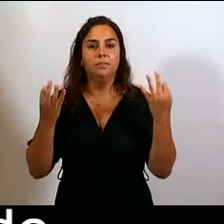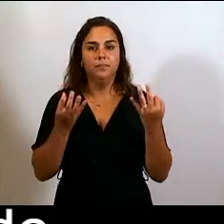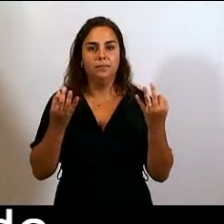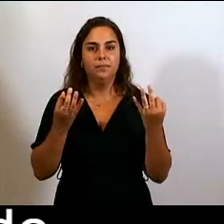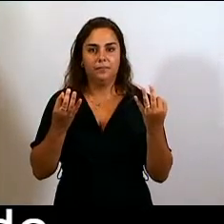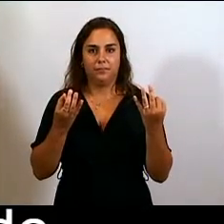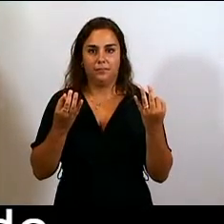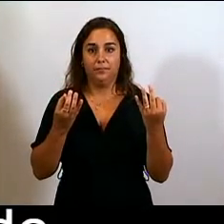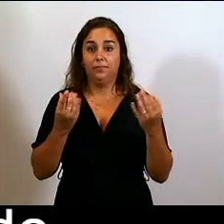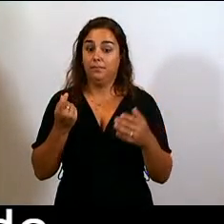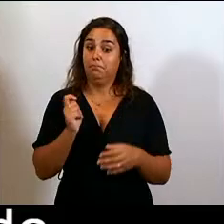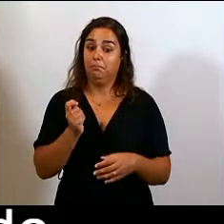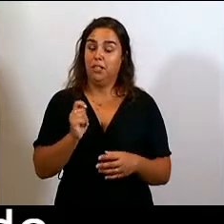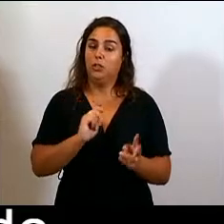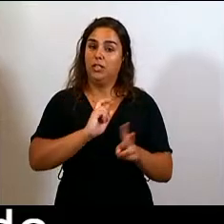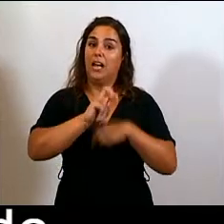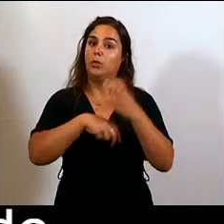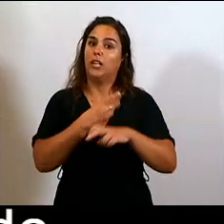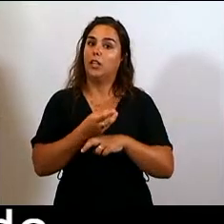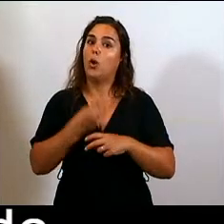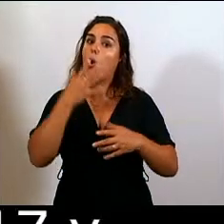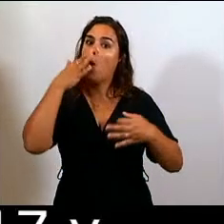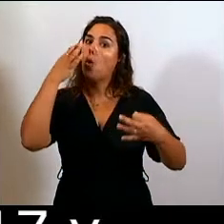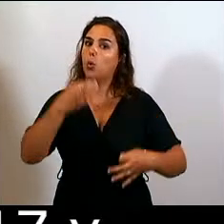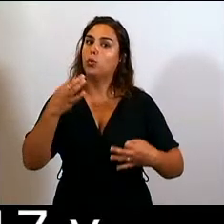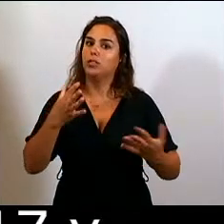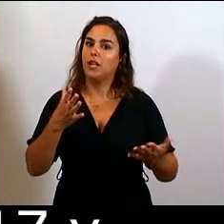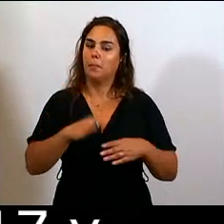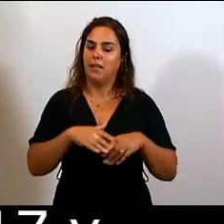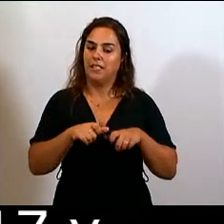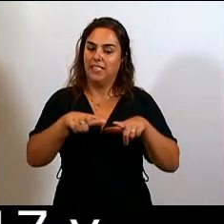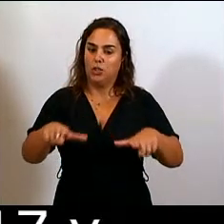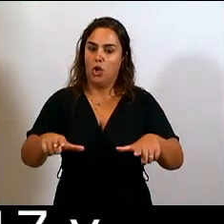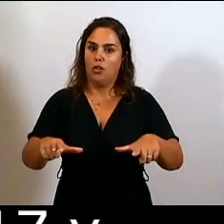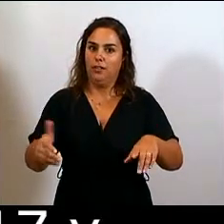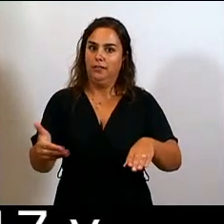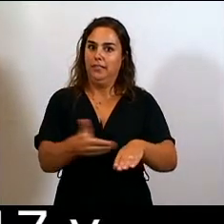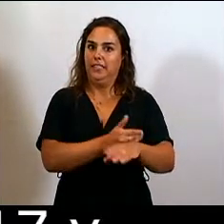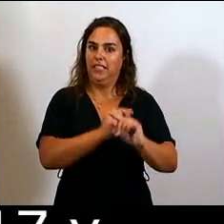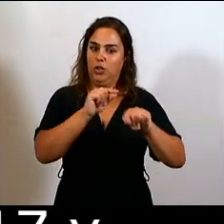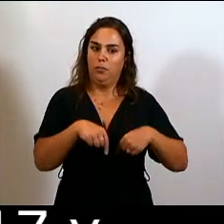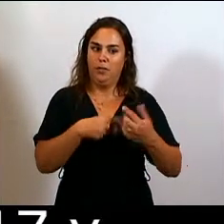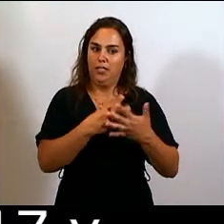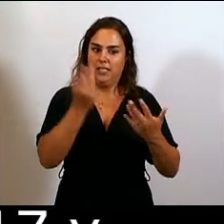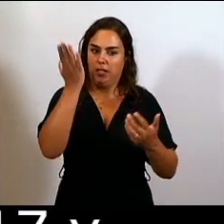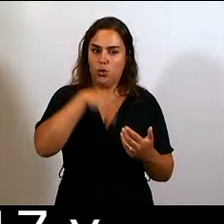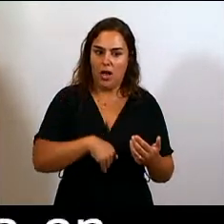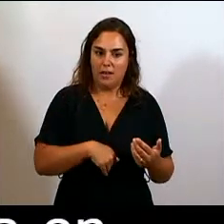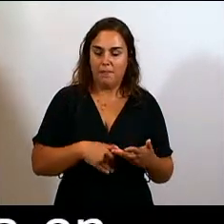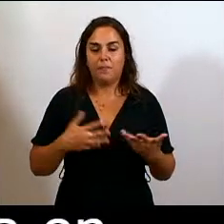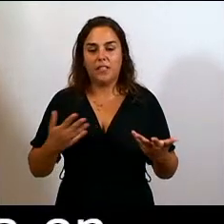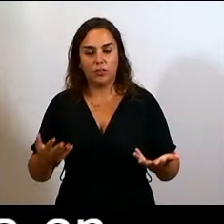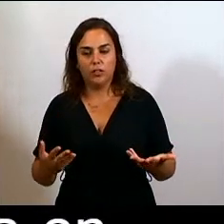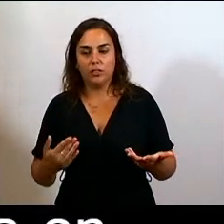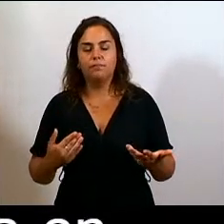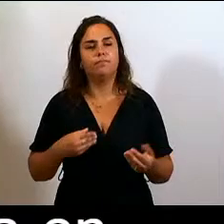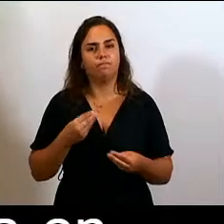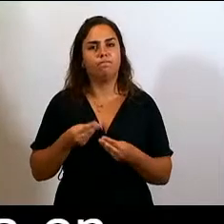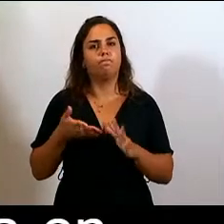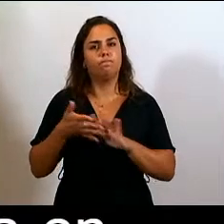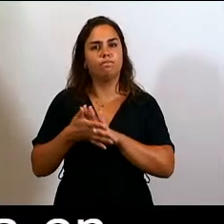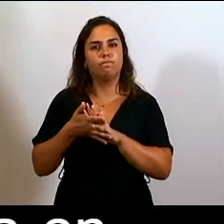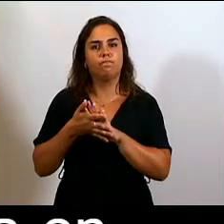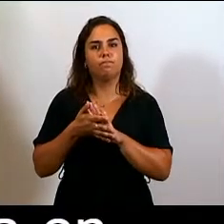actualización retributiva era justa en relación a este sector y no contemplada en el convenio del 17, se expone un